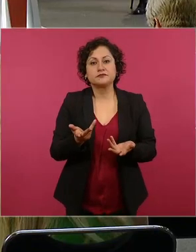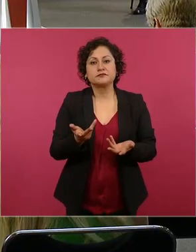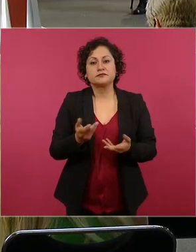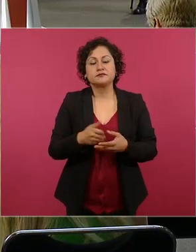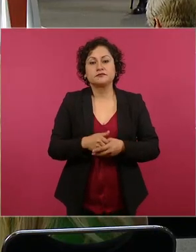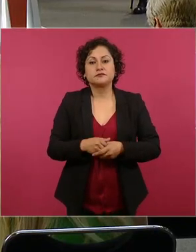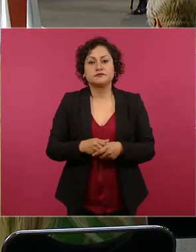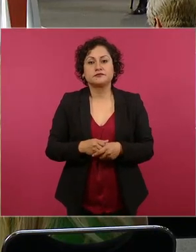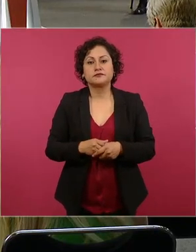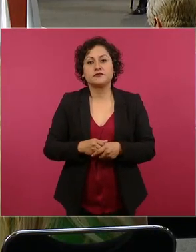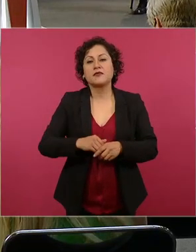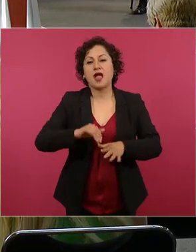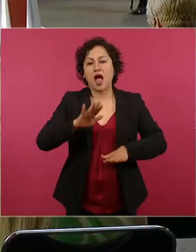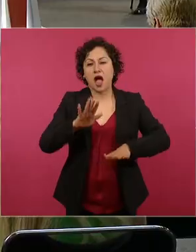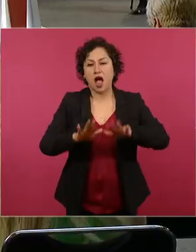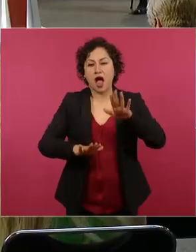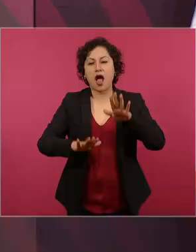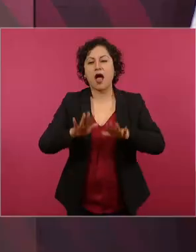se trafica